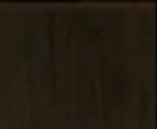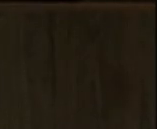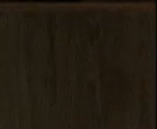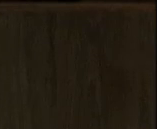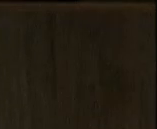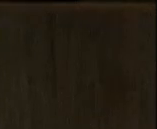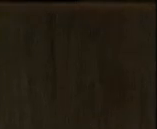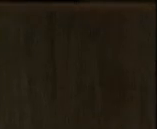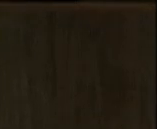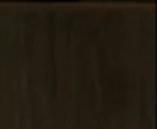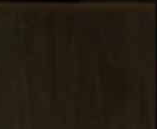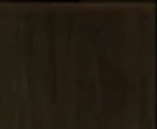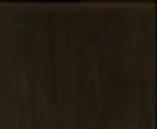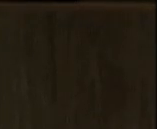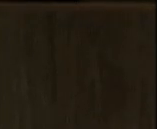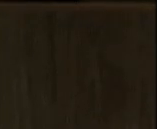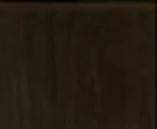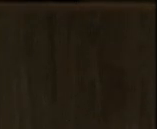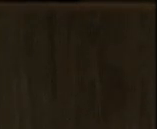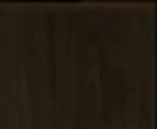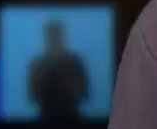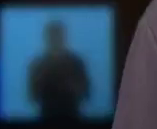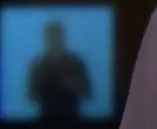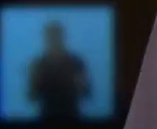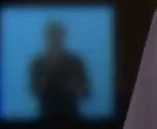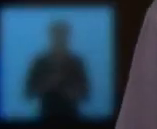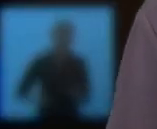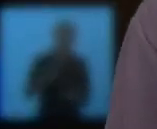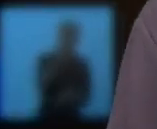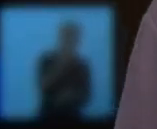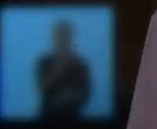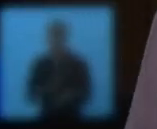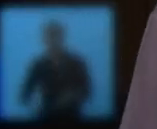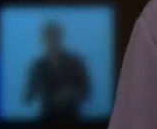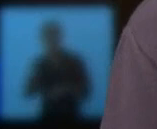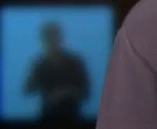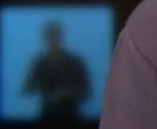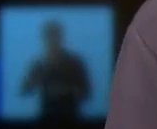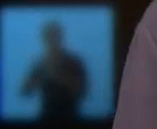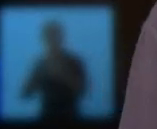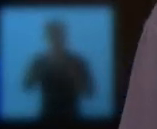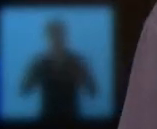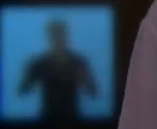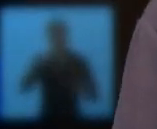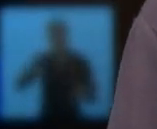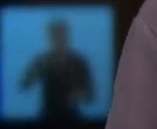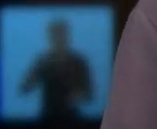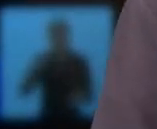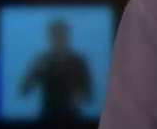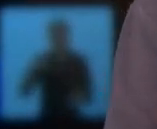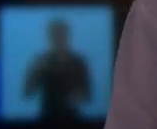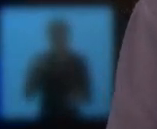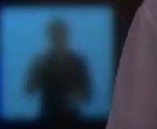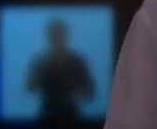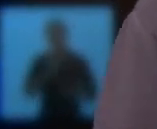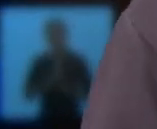Alberto Fernández, posicionándose casi como un ministro de Economía. Bueno, hay dos cosas interesantes. La primera, que más importante que el